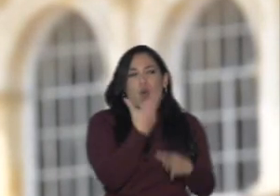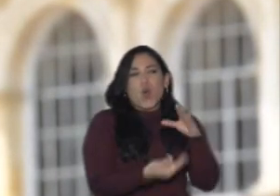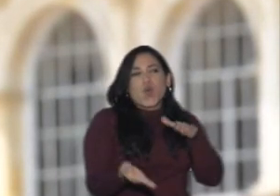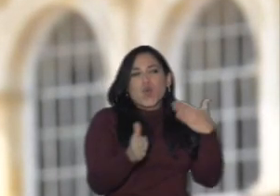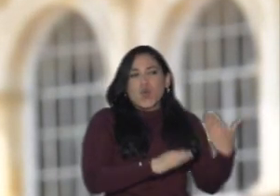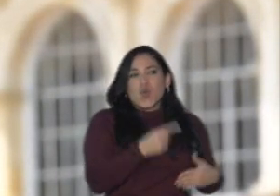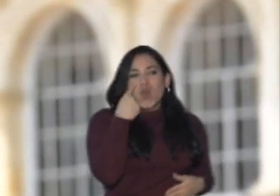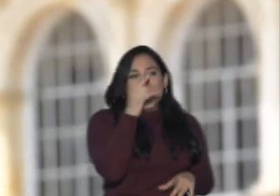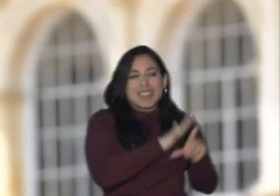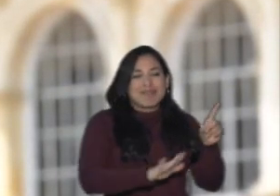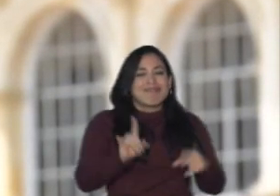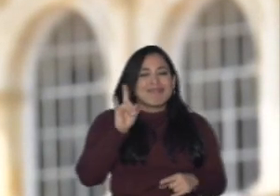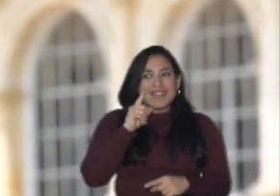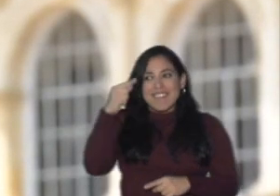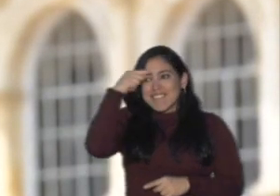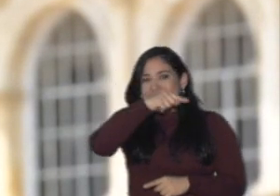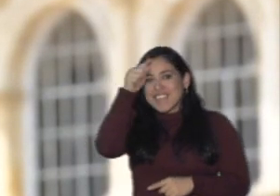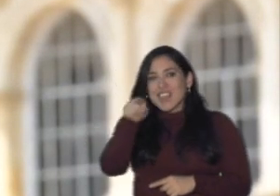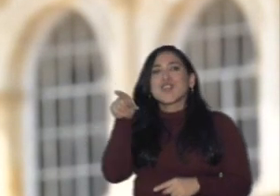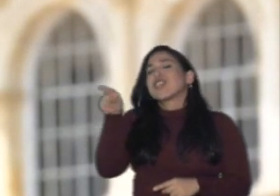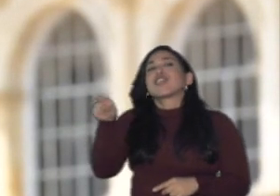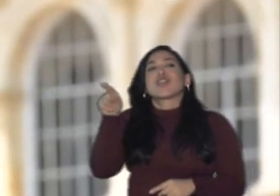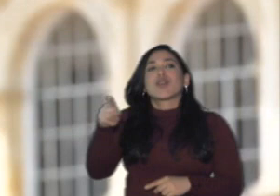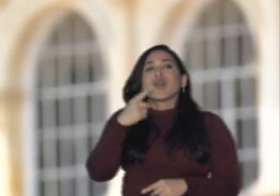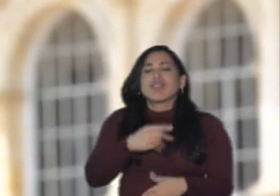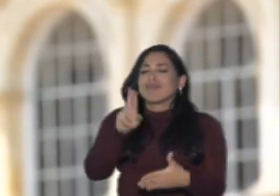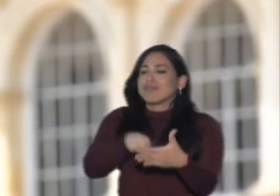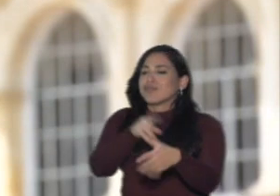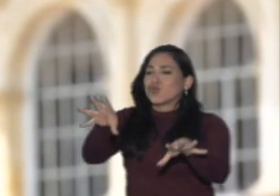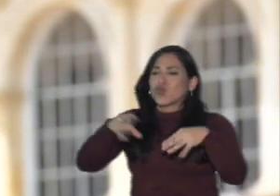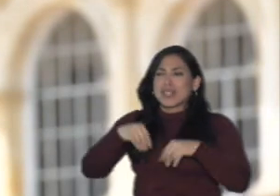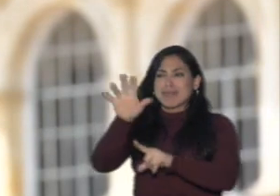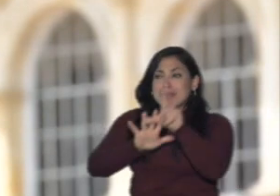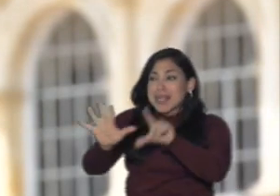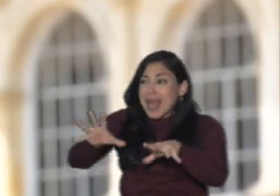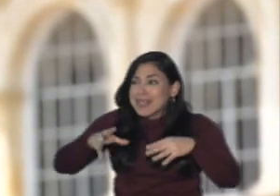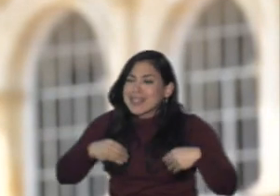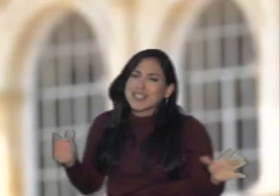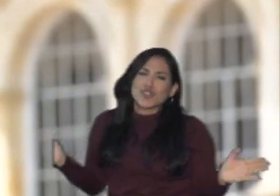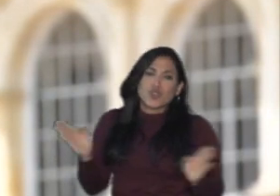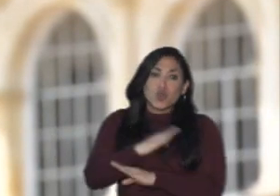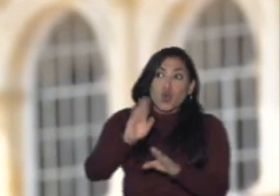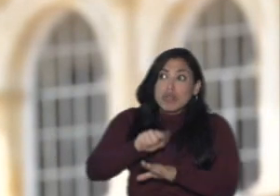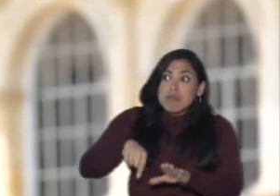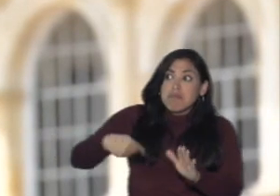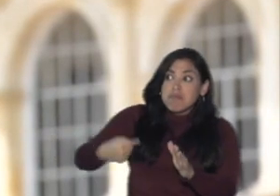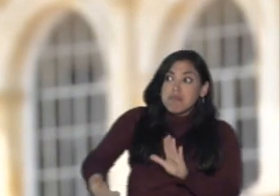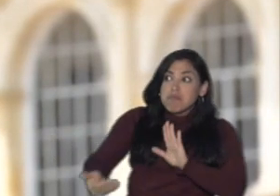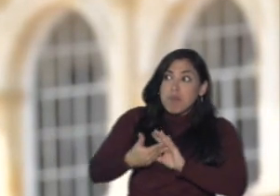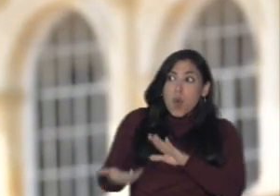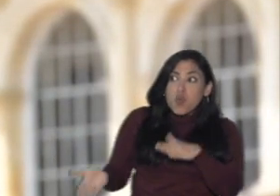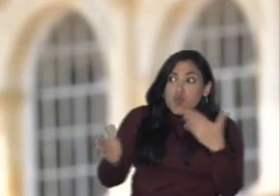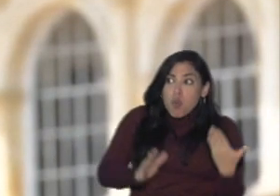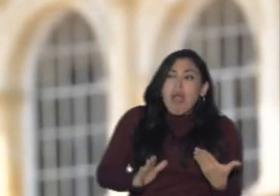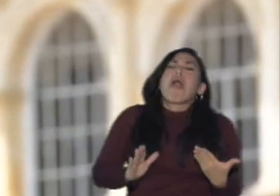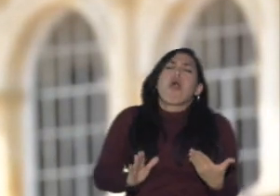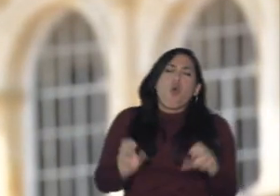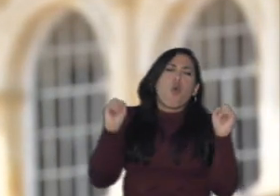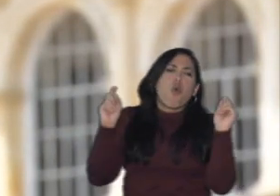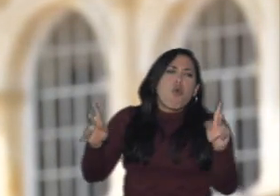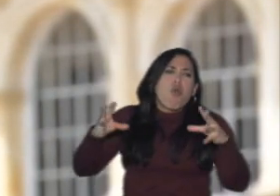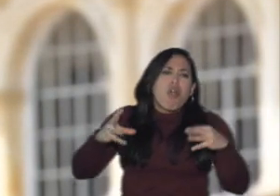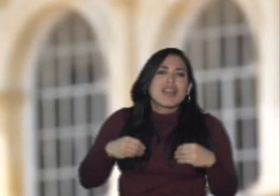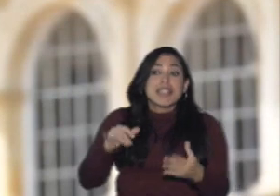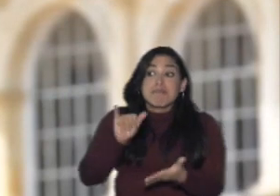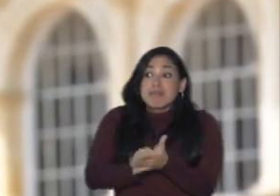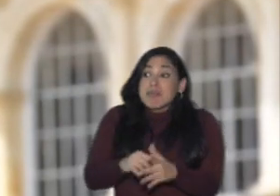Como acabamos de escuchar, el candidato Federico Gutiérrez rechazó este video y dijo que si le desean la muerte a él, también lo están haciendo